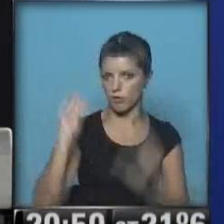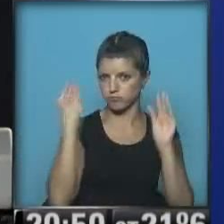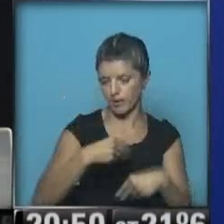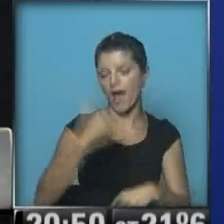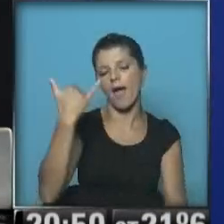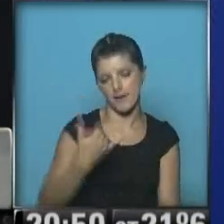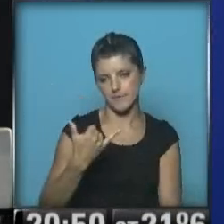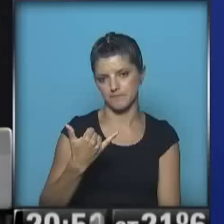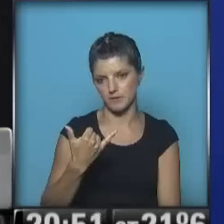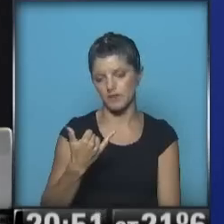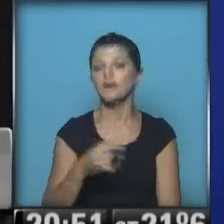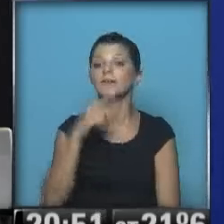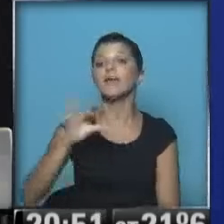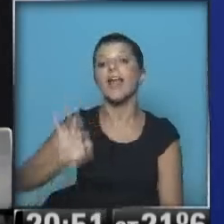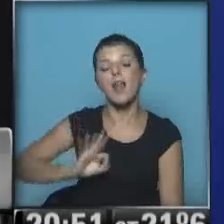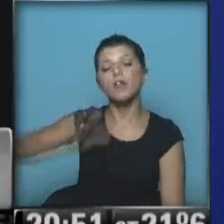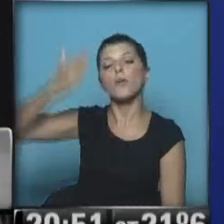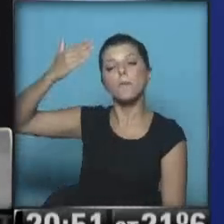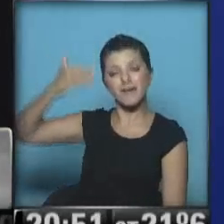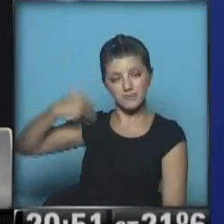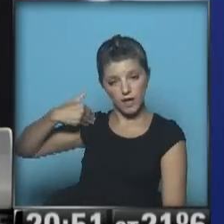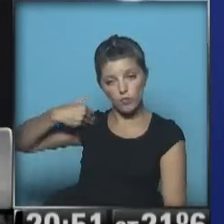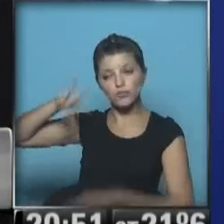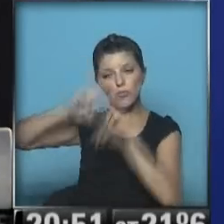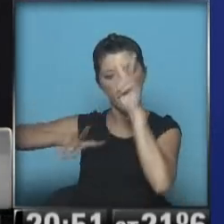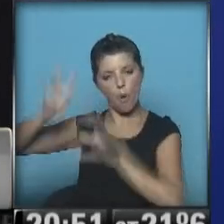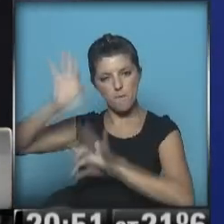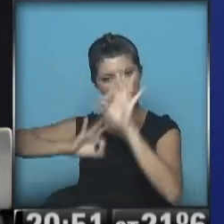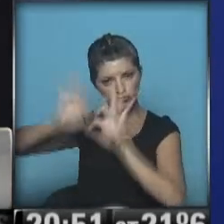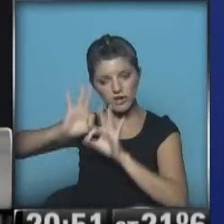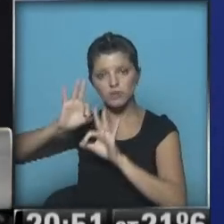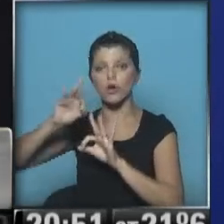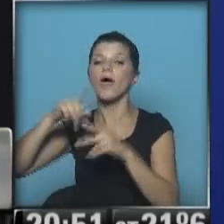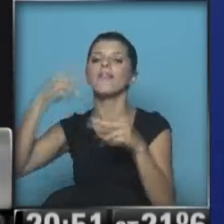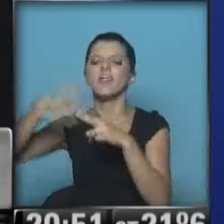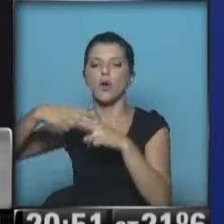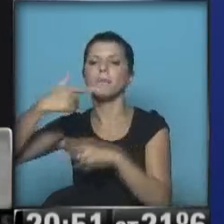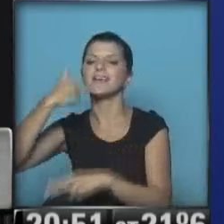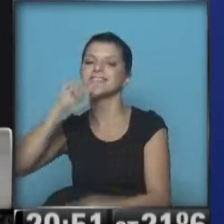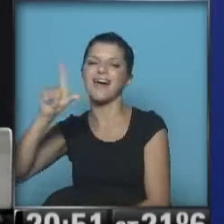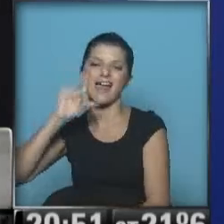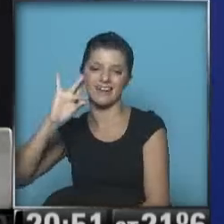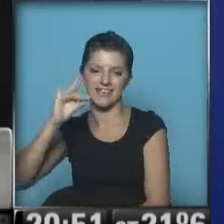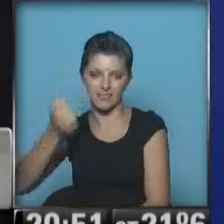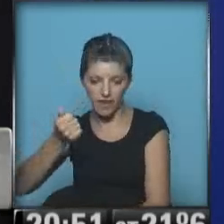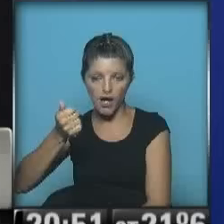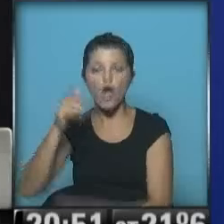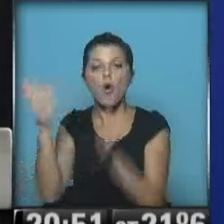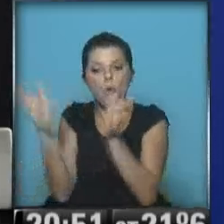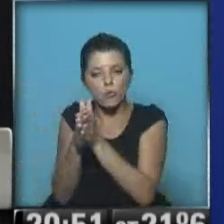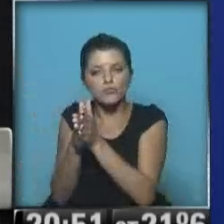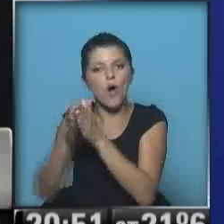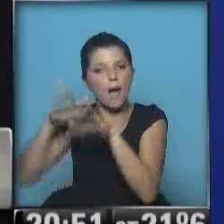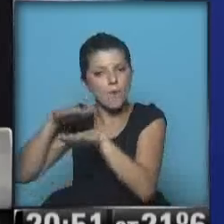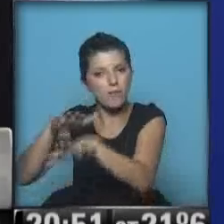la menor duda. Que el año pasado se llevó adelante un proyecto que se llamó La Salida, acompañado de